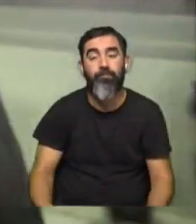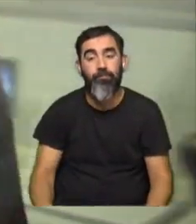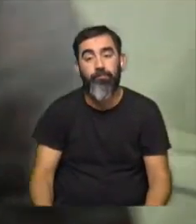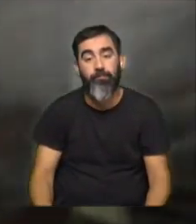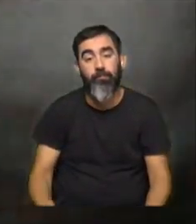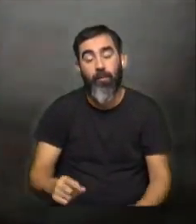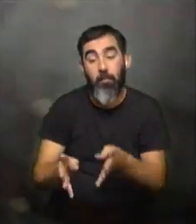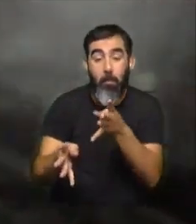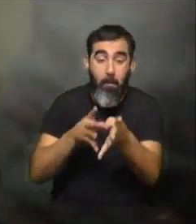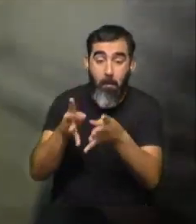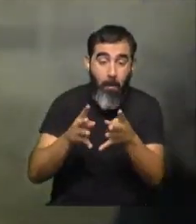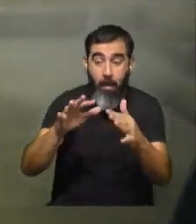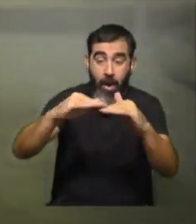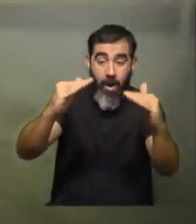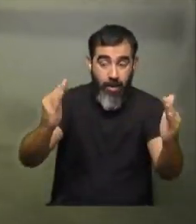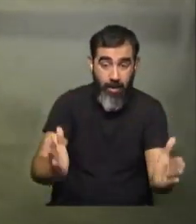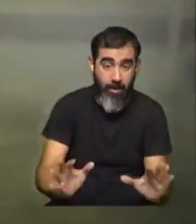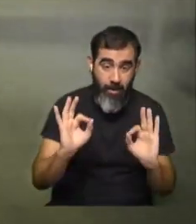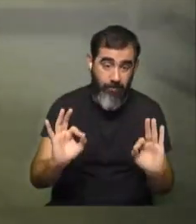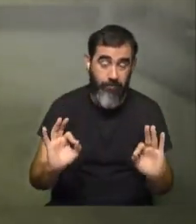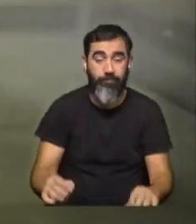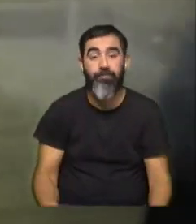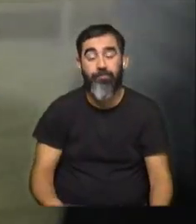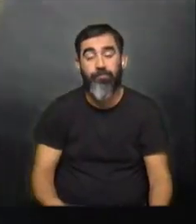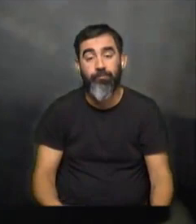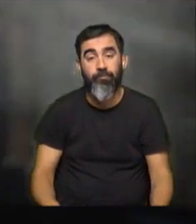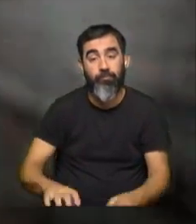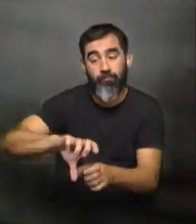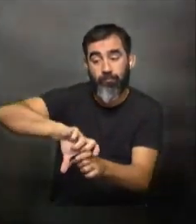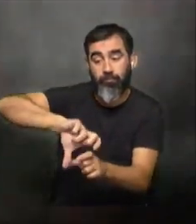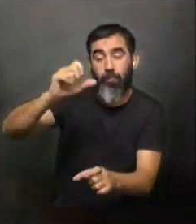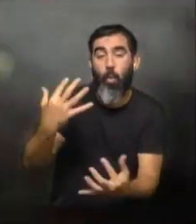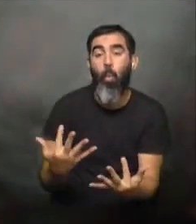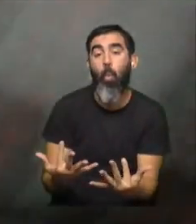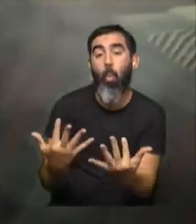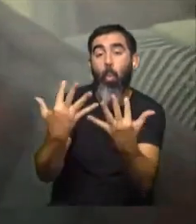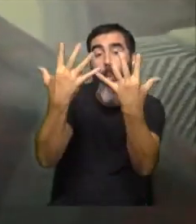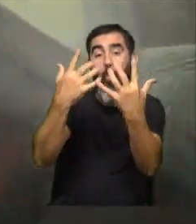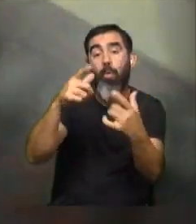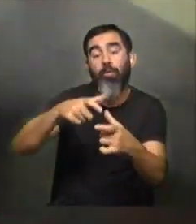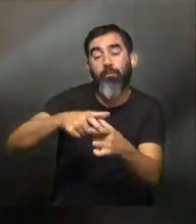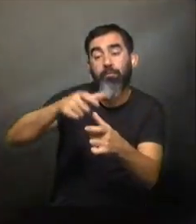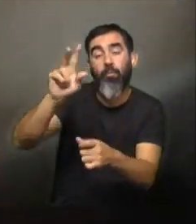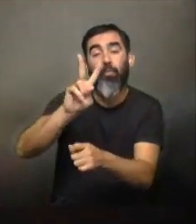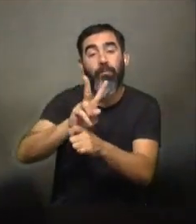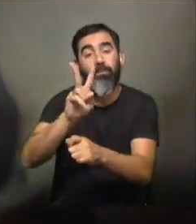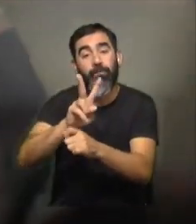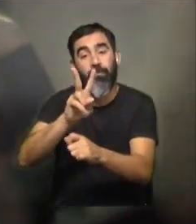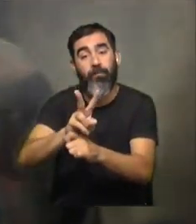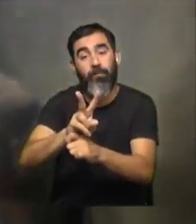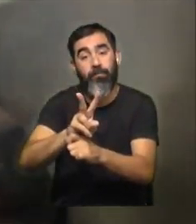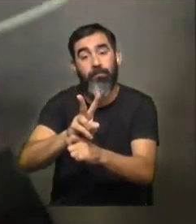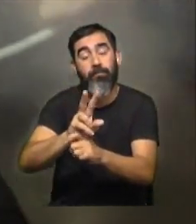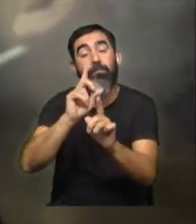viene el equipo que estamos ensayando, un conector de humos, y este es el tramo de medición con los